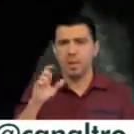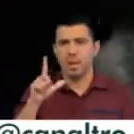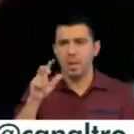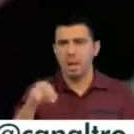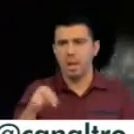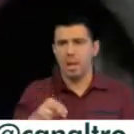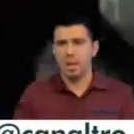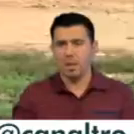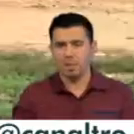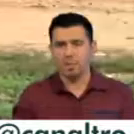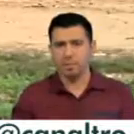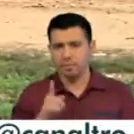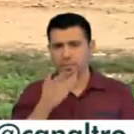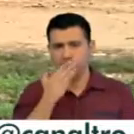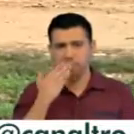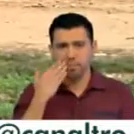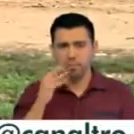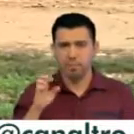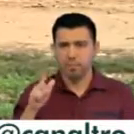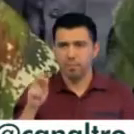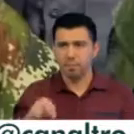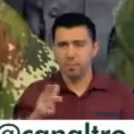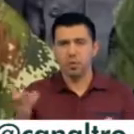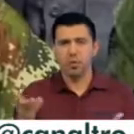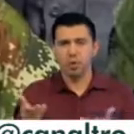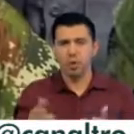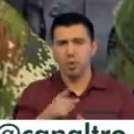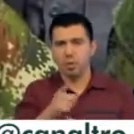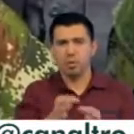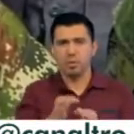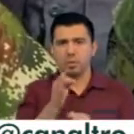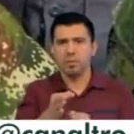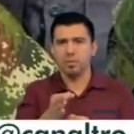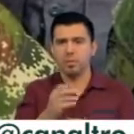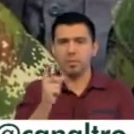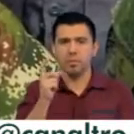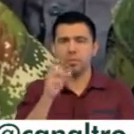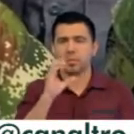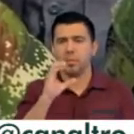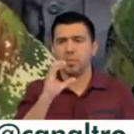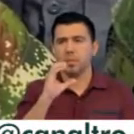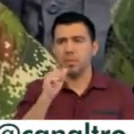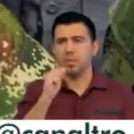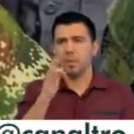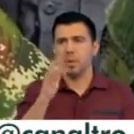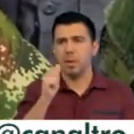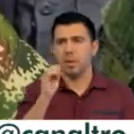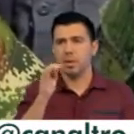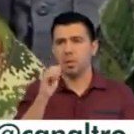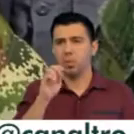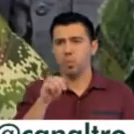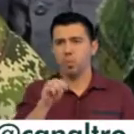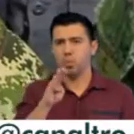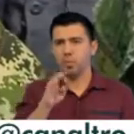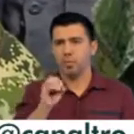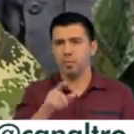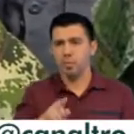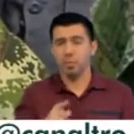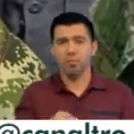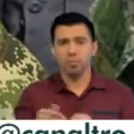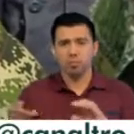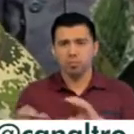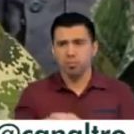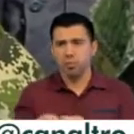se asienta en la zona del Catatumbo. Este cargamento venía encaletado en medio de dos